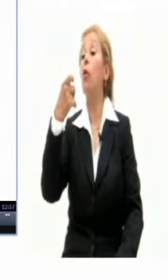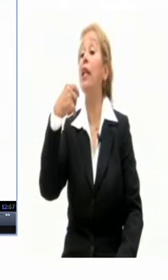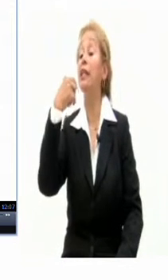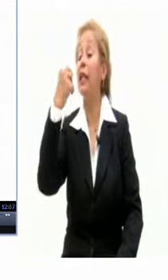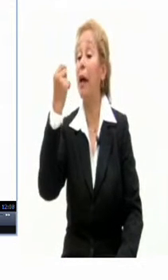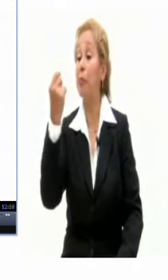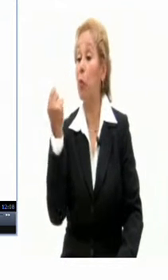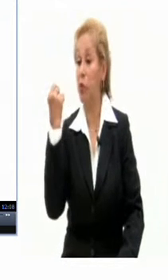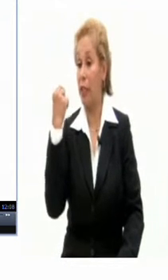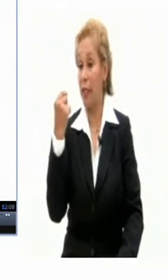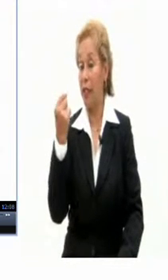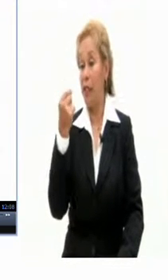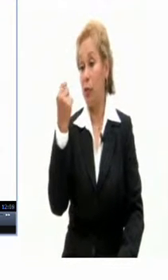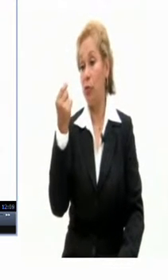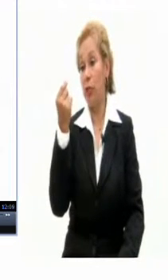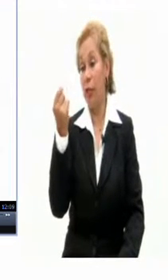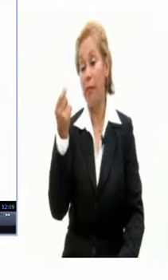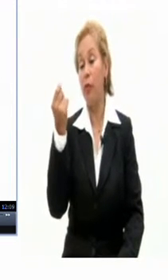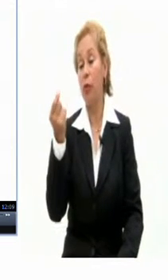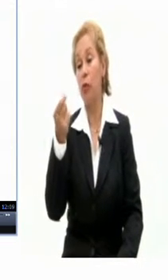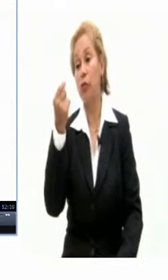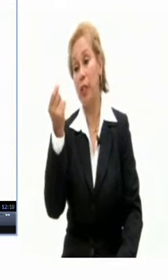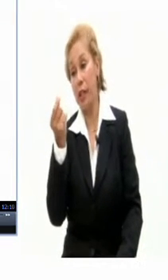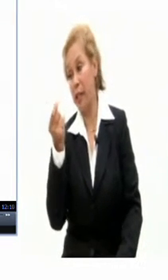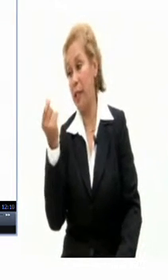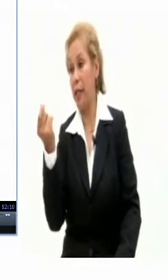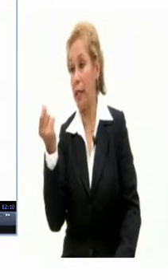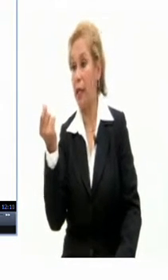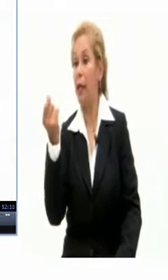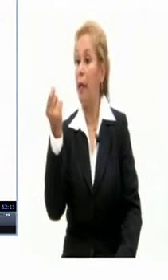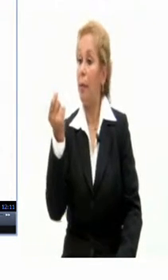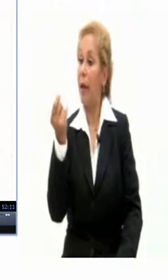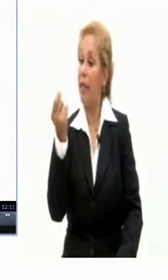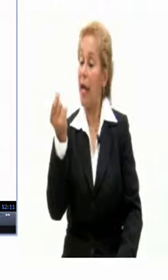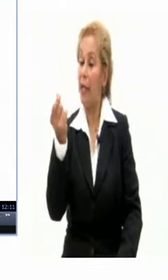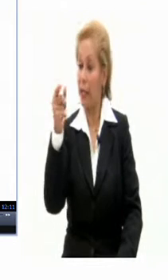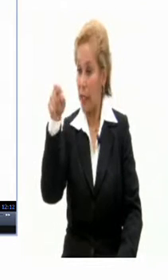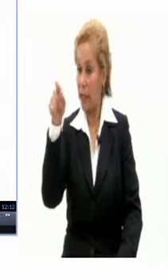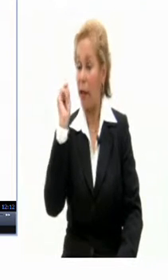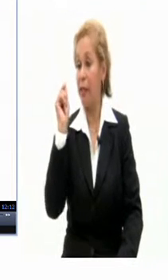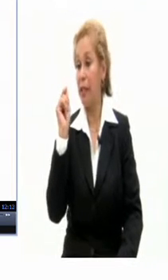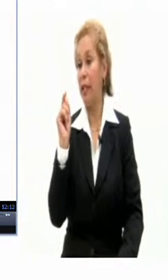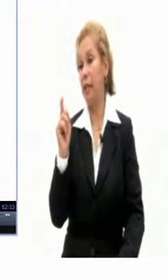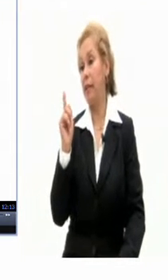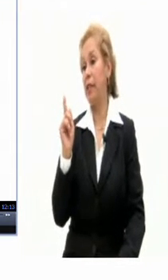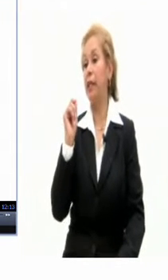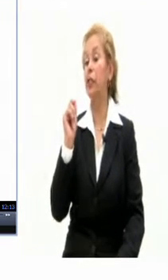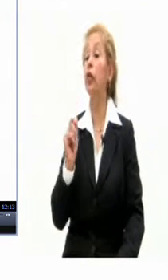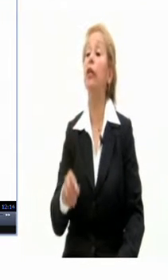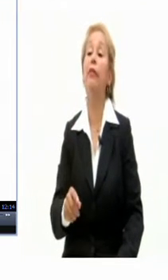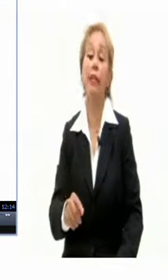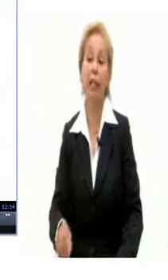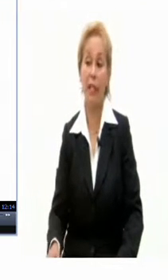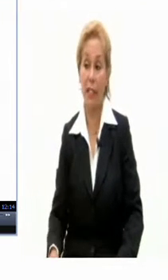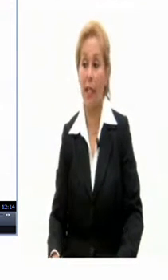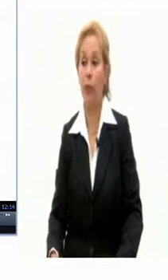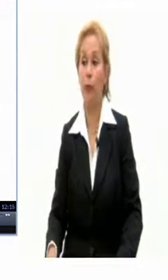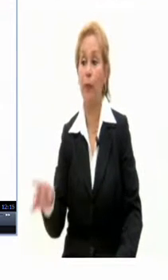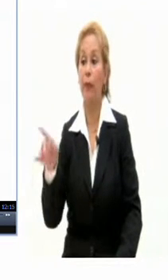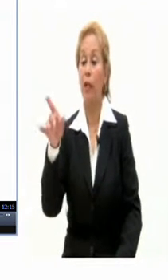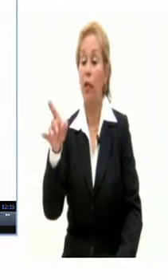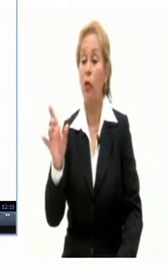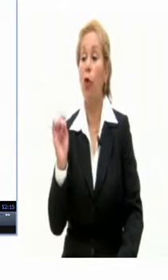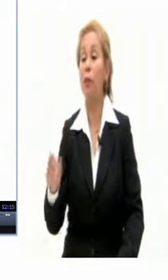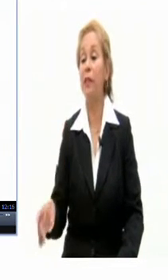qué. ¿Cuál es el aporte que usted, ¿no?, considera de que va a dar a través de la investigación que viene